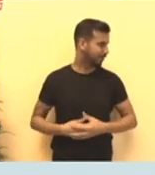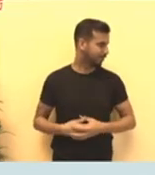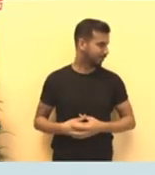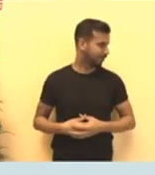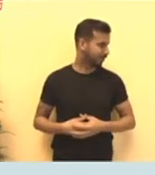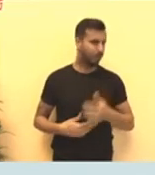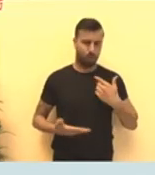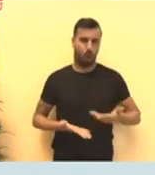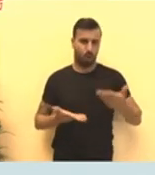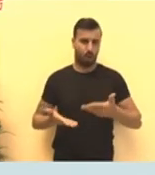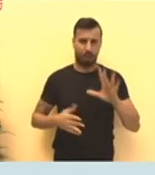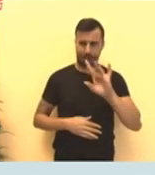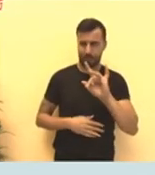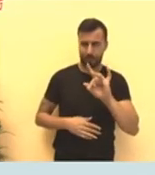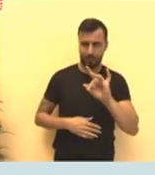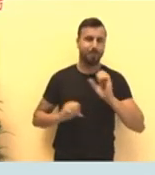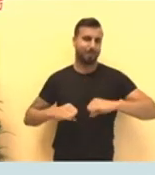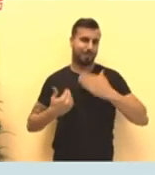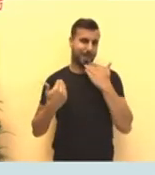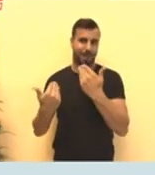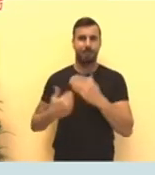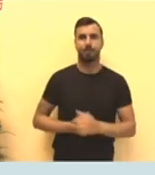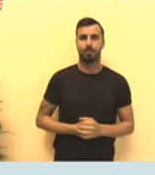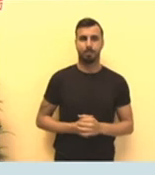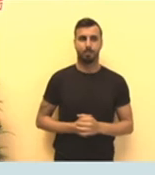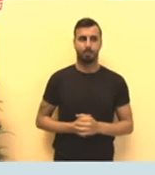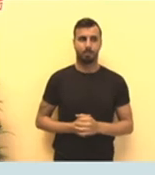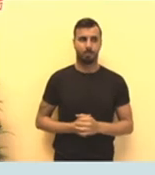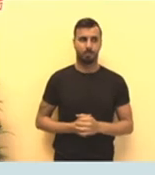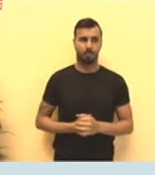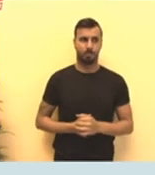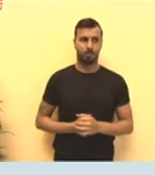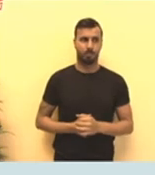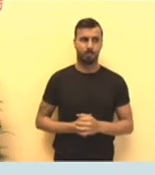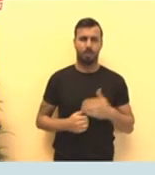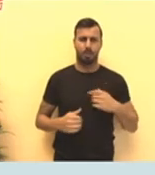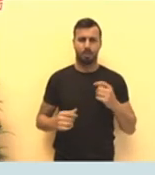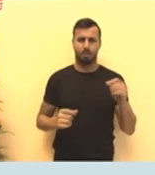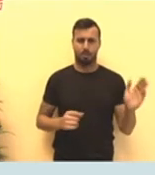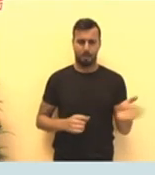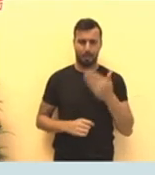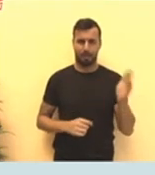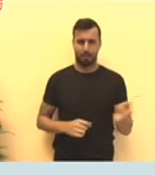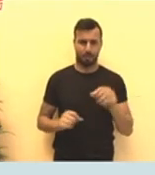¿Te lo puede ayudar? Sí. Sí. Gracias. Te lo pasa. Pásalo, porfa.